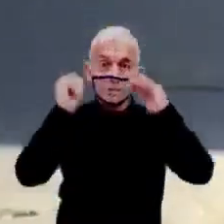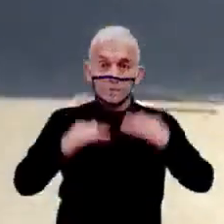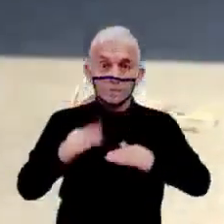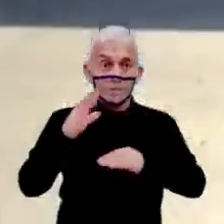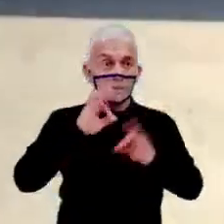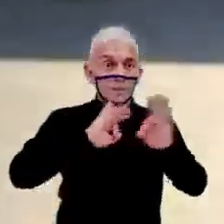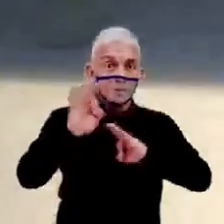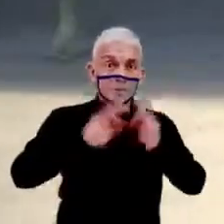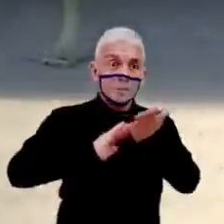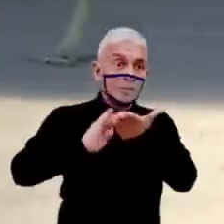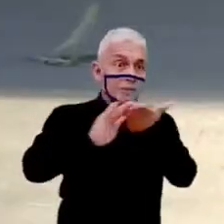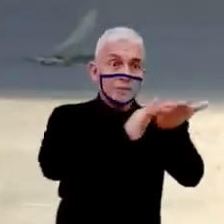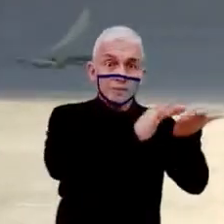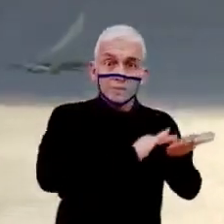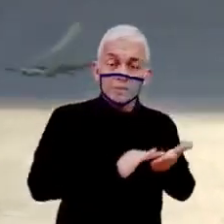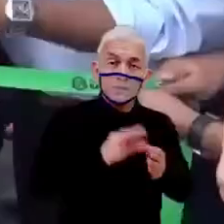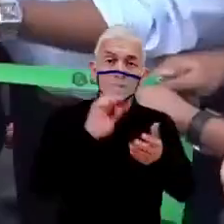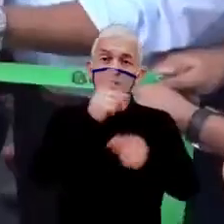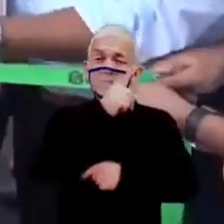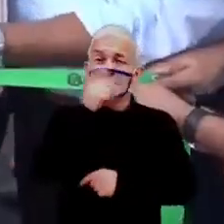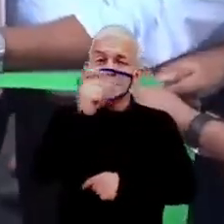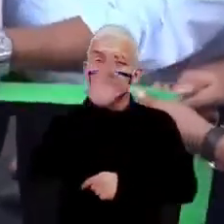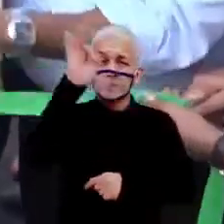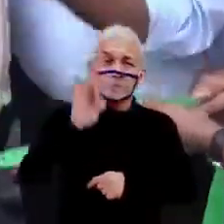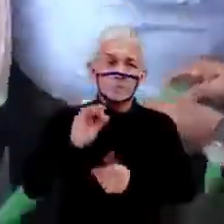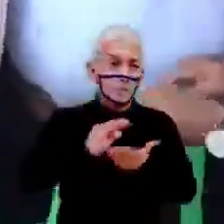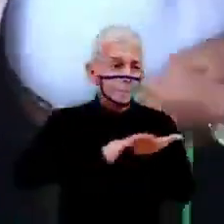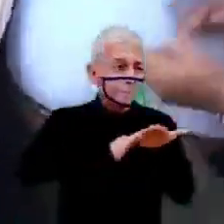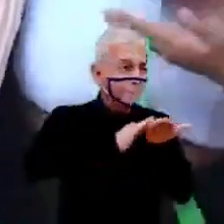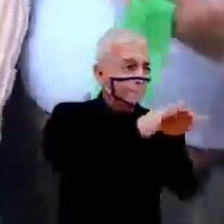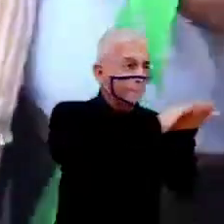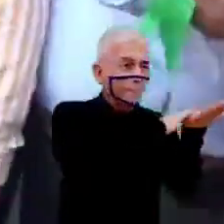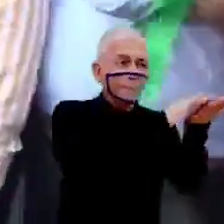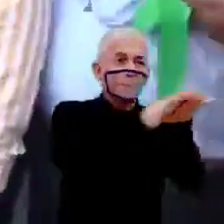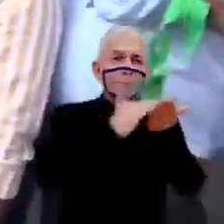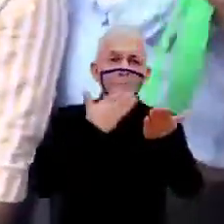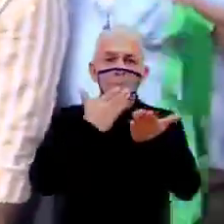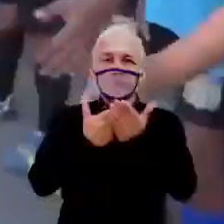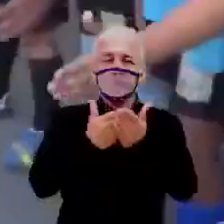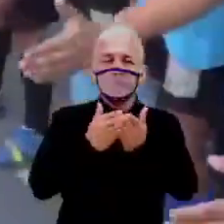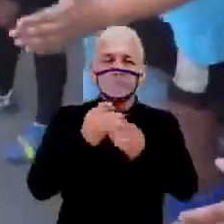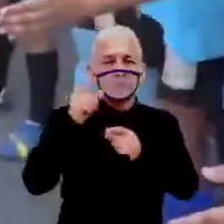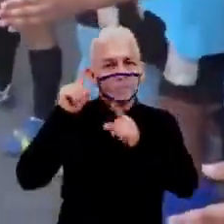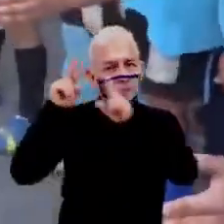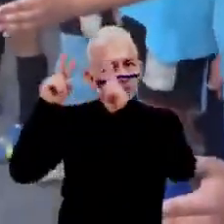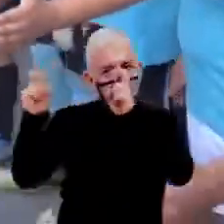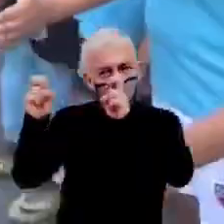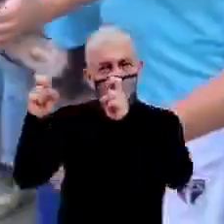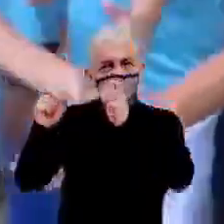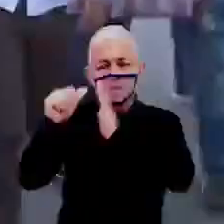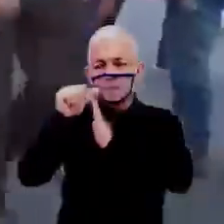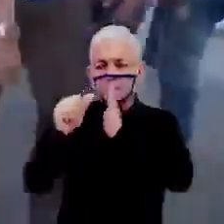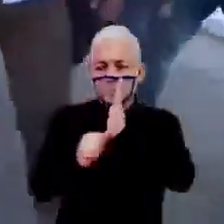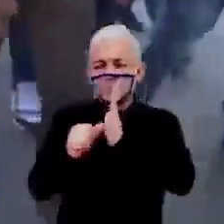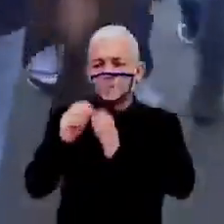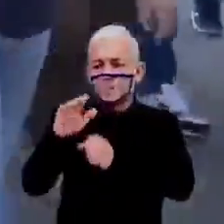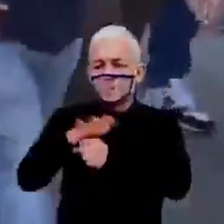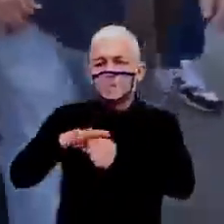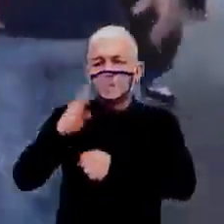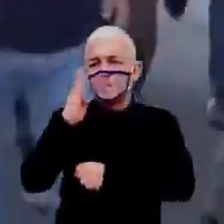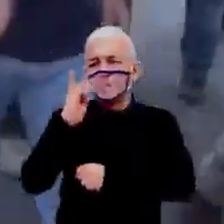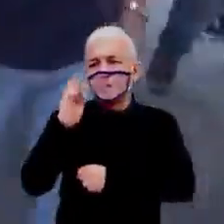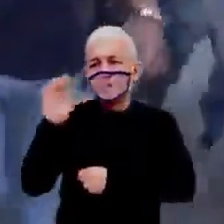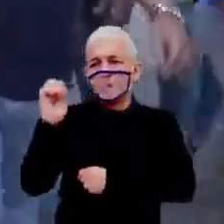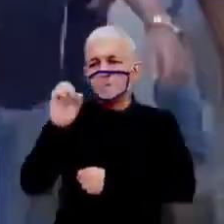este año el barrio La Unión logró el 100% de sus calles pavimentadas gracias al programa Barrios a la Obra. Y precisamente me acompaña Fabián